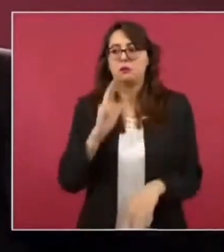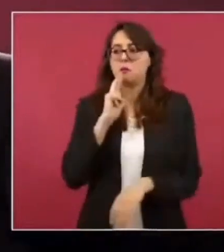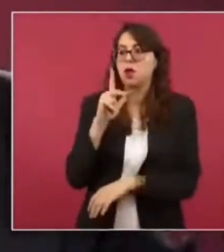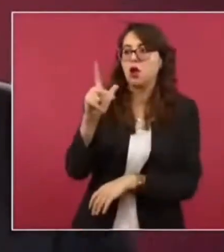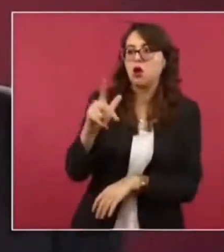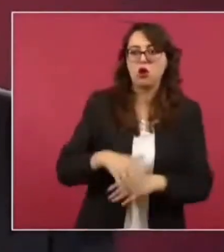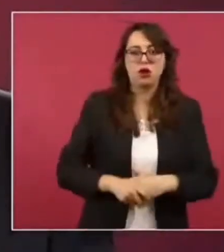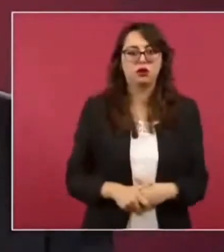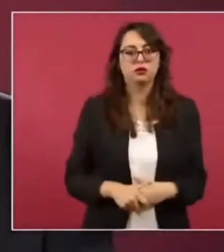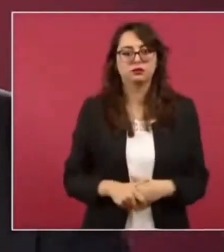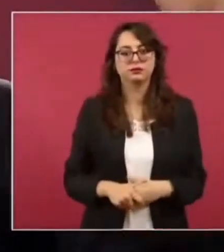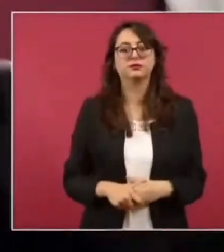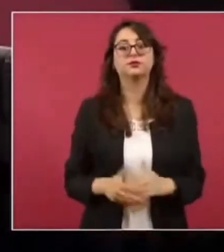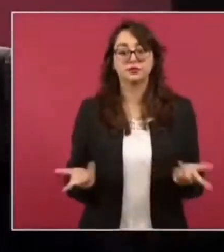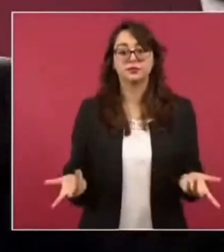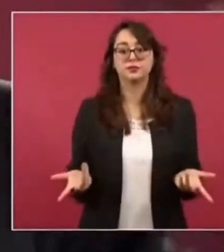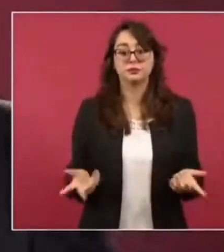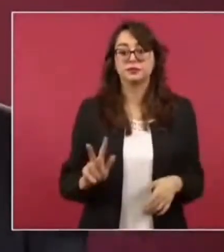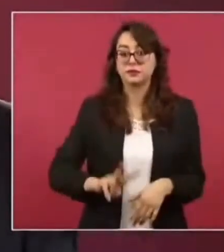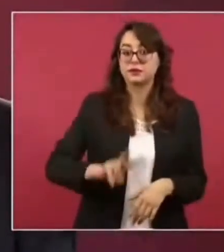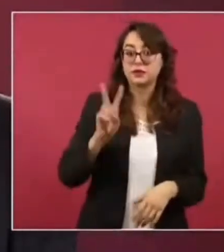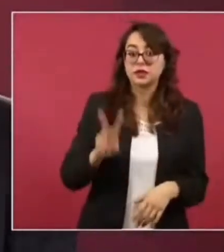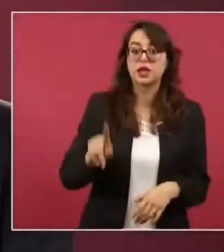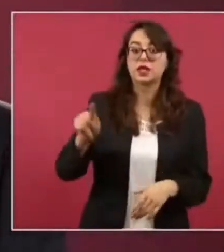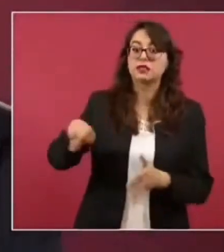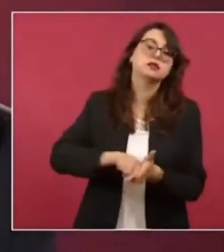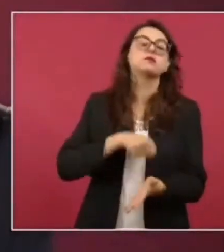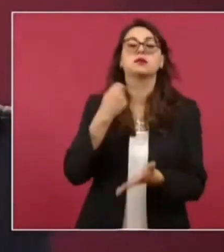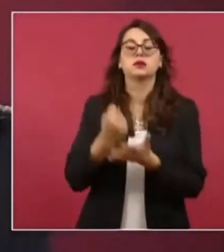Mucho pueblo para tan poco gobierno.